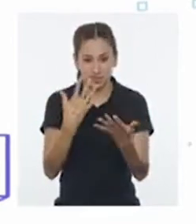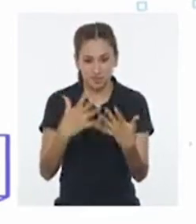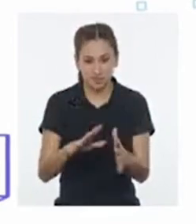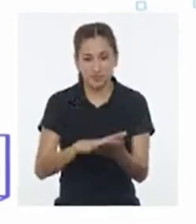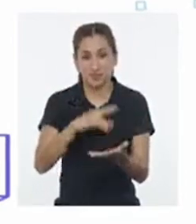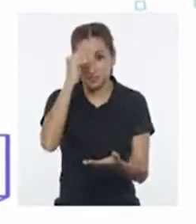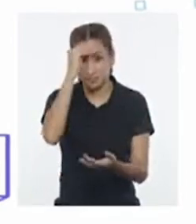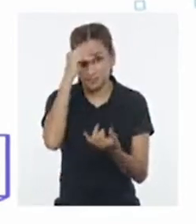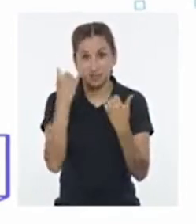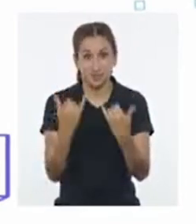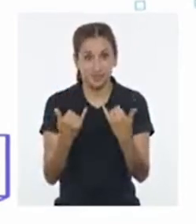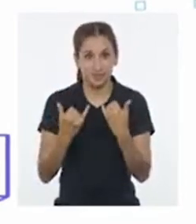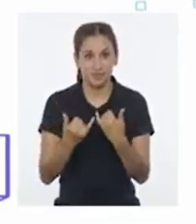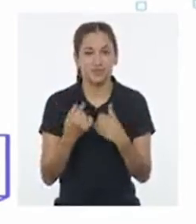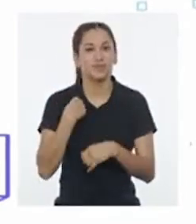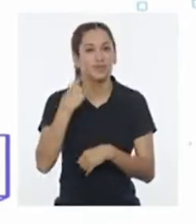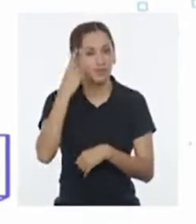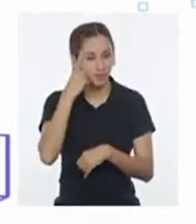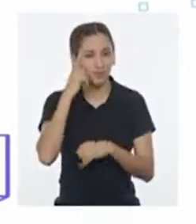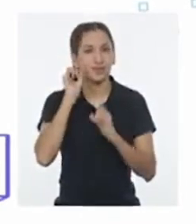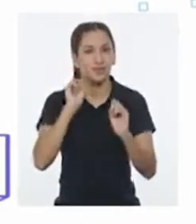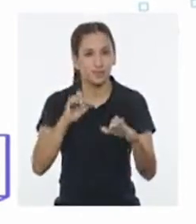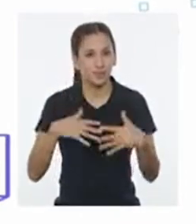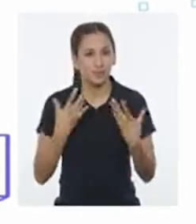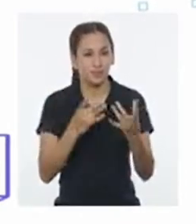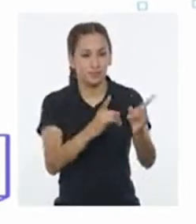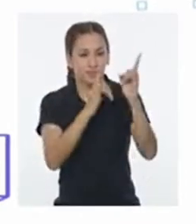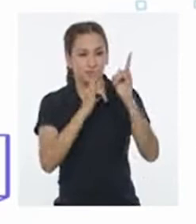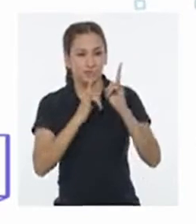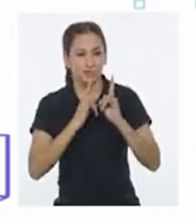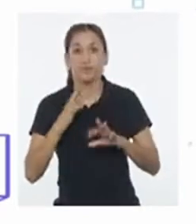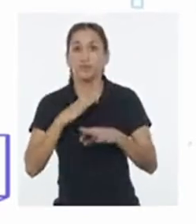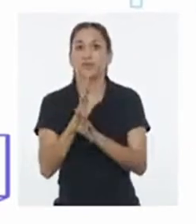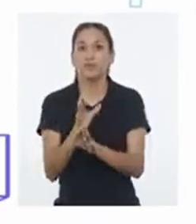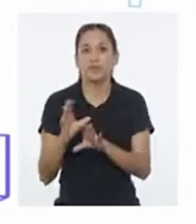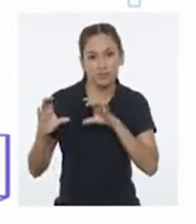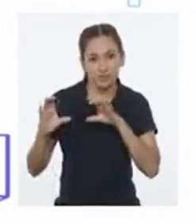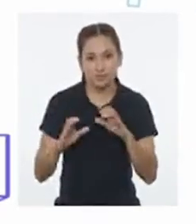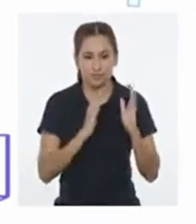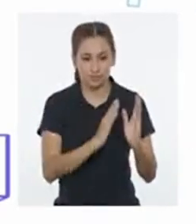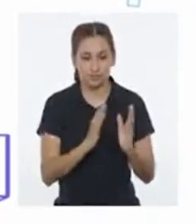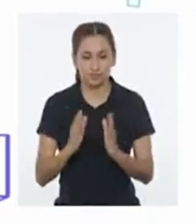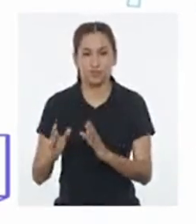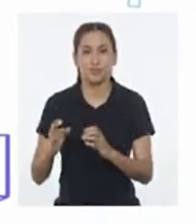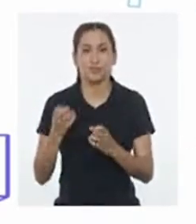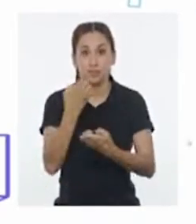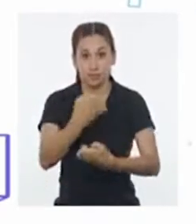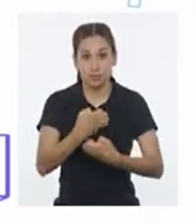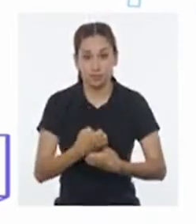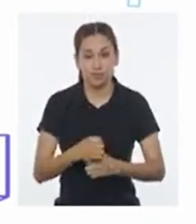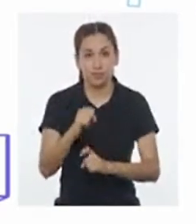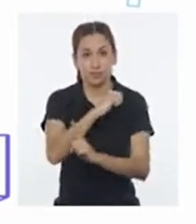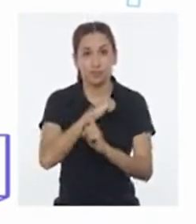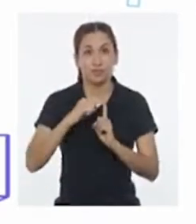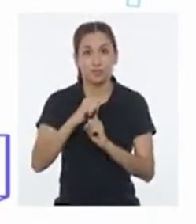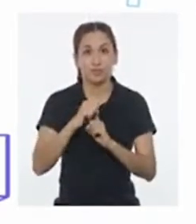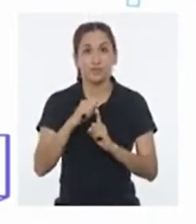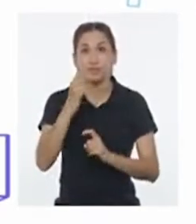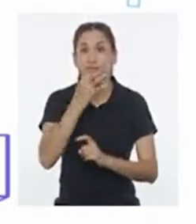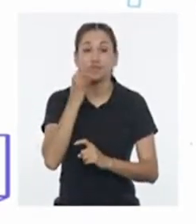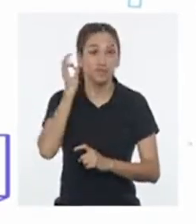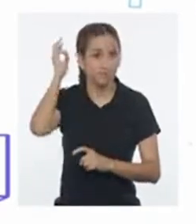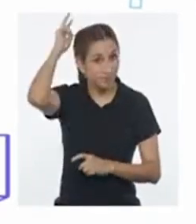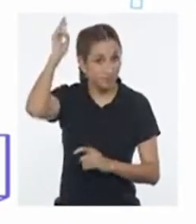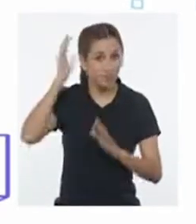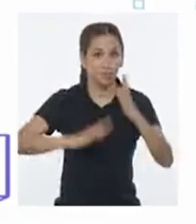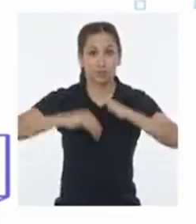lo que hemos aprendido hoy, creo que podemos inspirarnos en la forma de organización económica de la sociedad inca